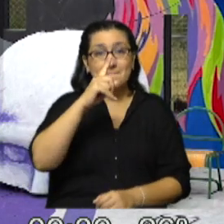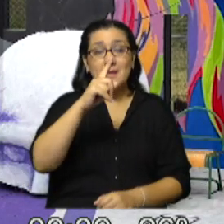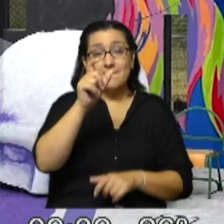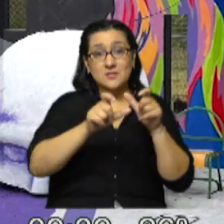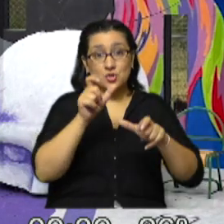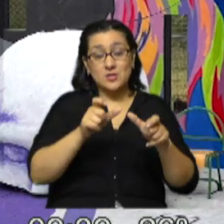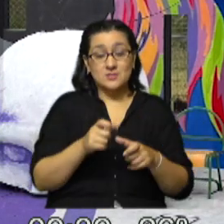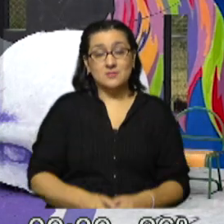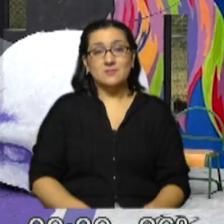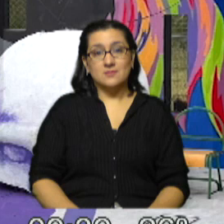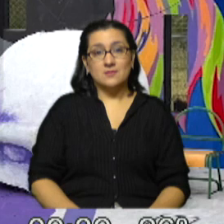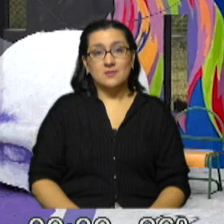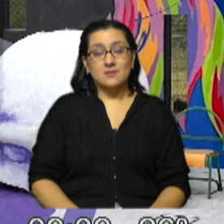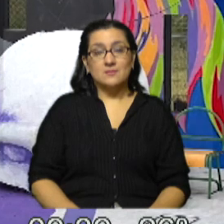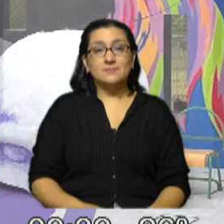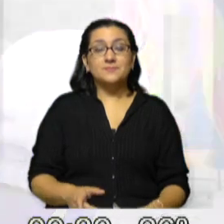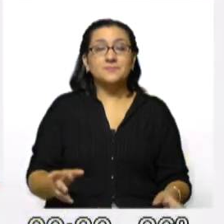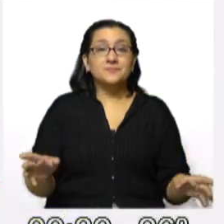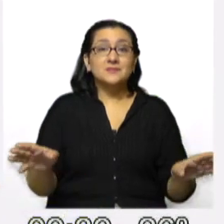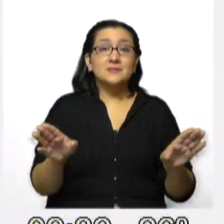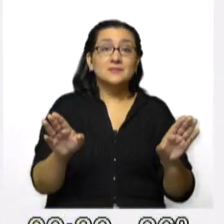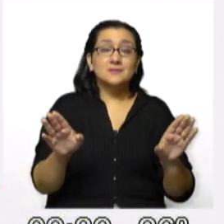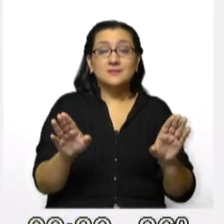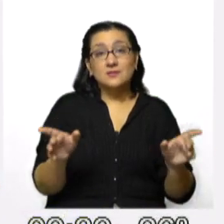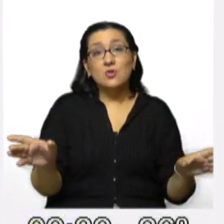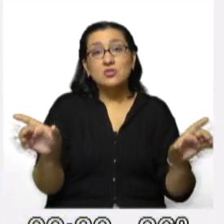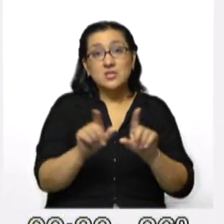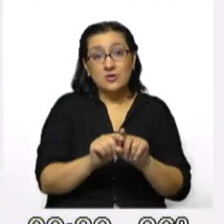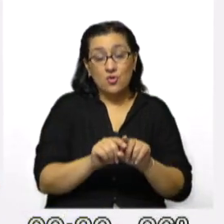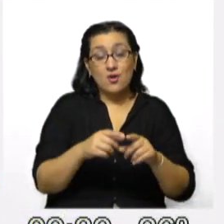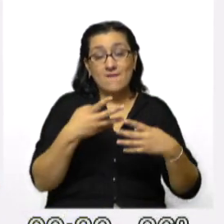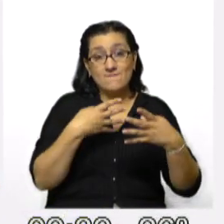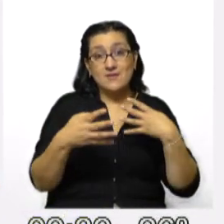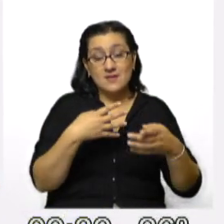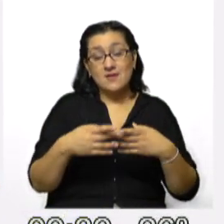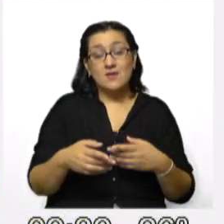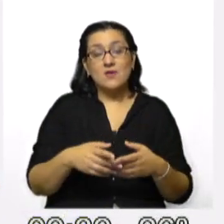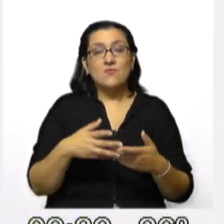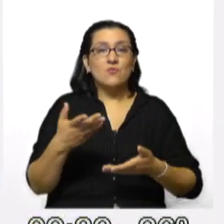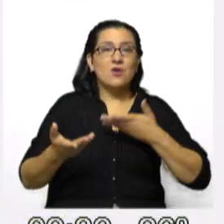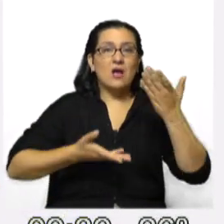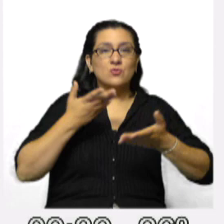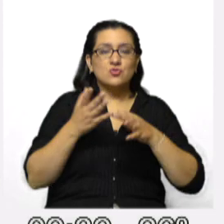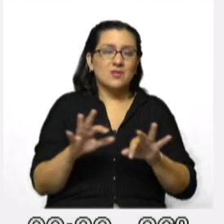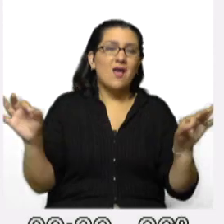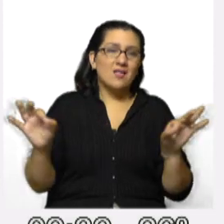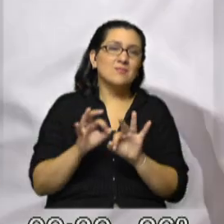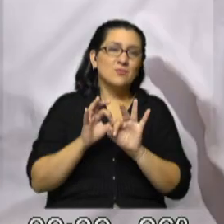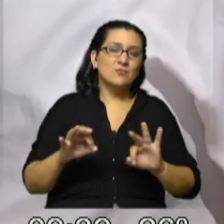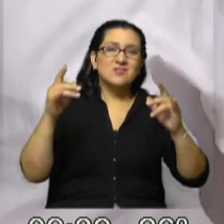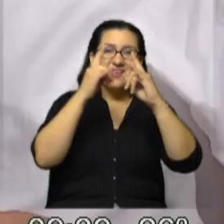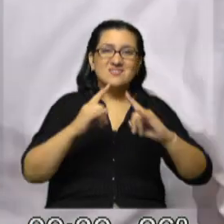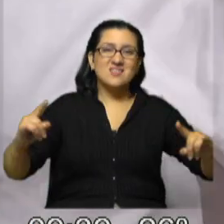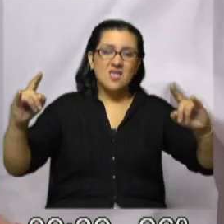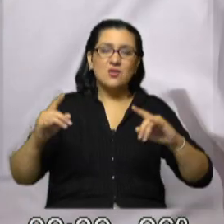cerró esa feria con la actuación de los muchachos, hubo circo. Bueno, este fin de semana, sábado y domingo, volvemos